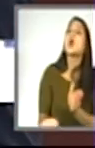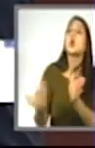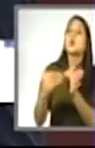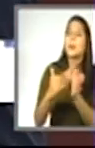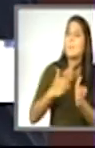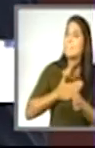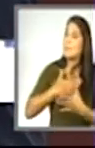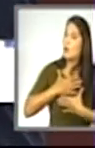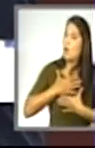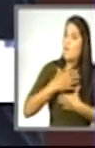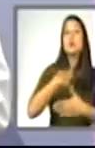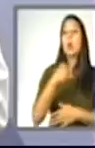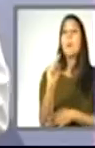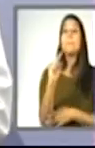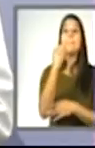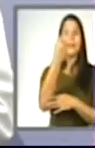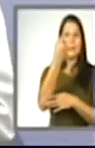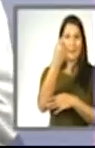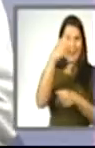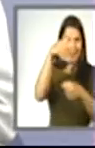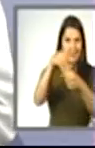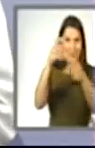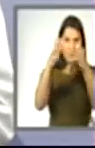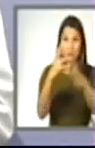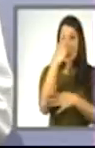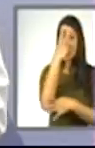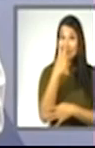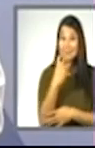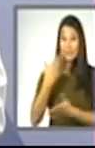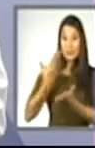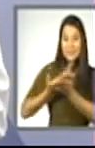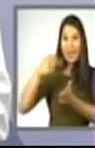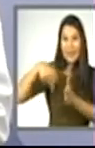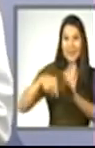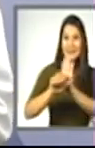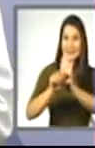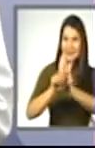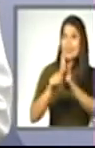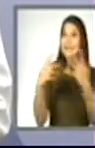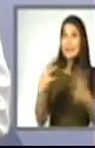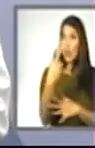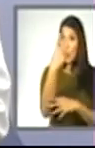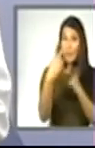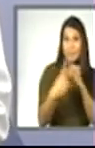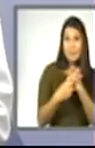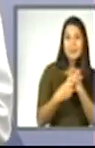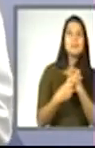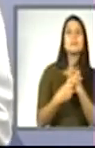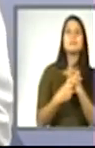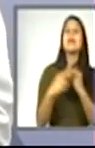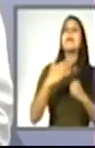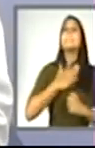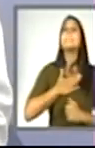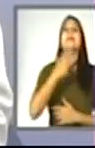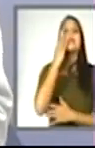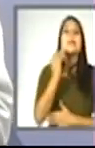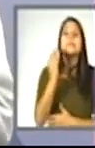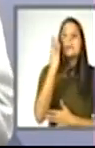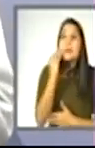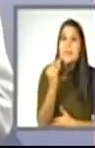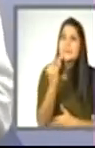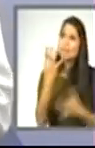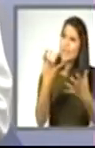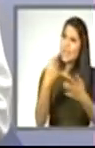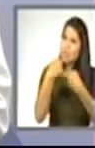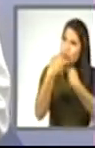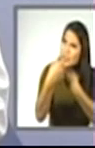tomar decisiones en una asamblea legislativa que va a ser todavía más plural. No va a ser solo de 9 fracciones como hoy lo tenemos y